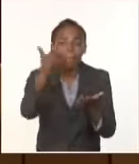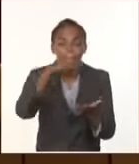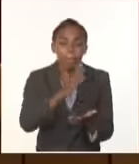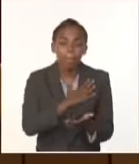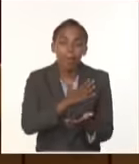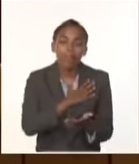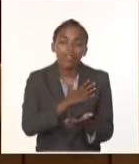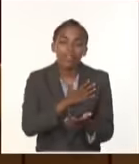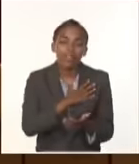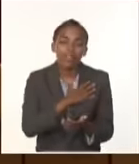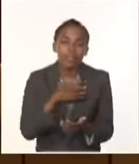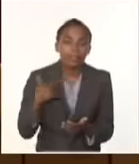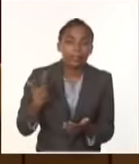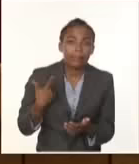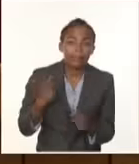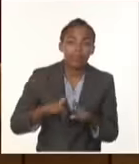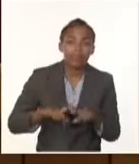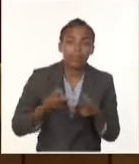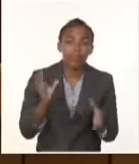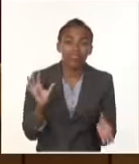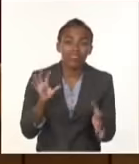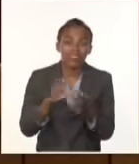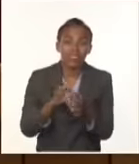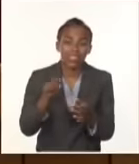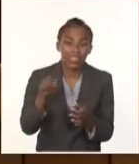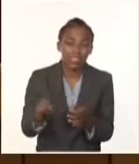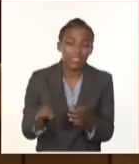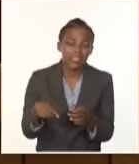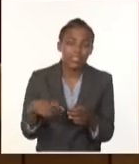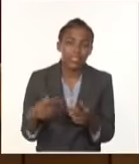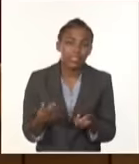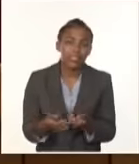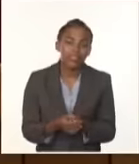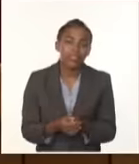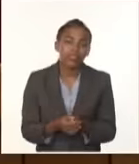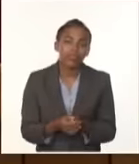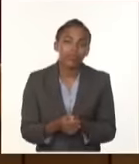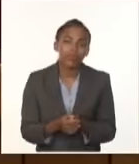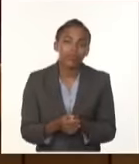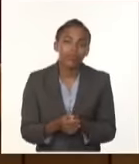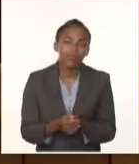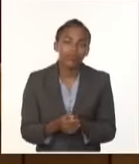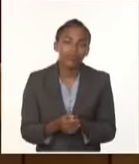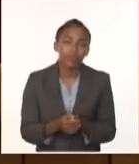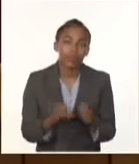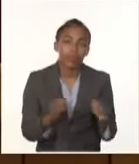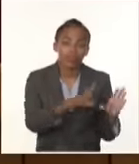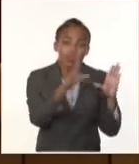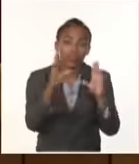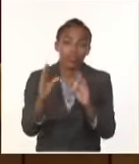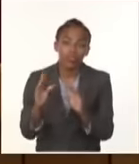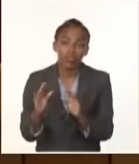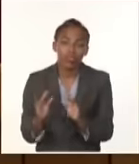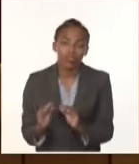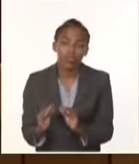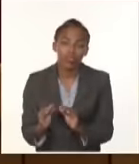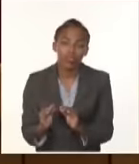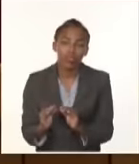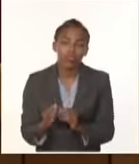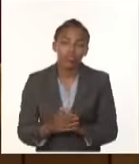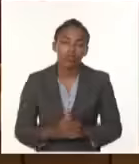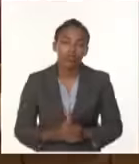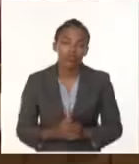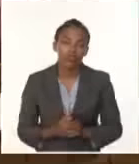obligada a emplear buena parte de su fuerza laboral en tareas de vigilancia mañana, tarde y noche, en lugar de dedicarlas a la